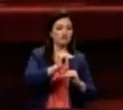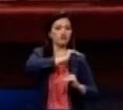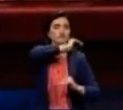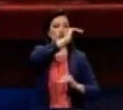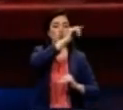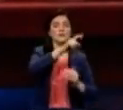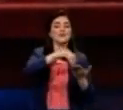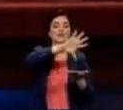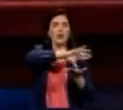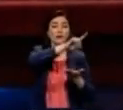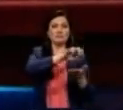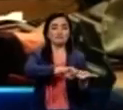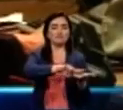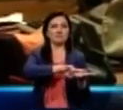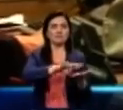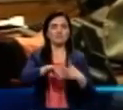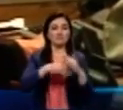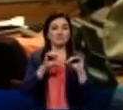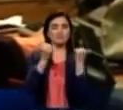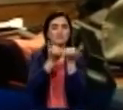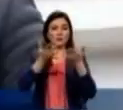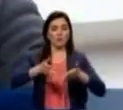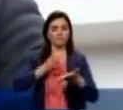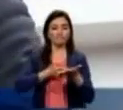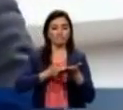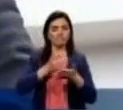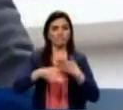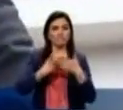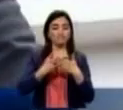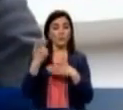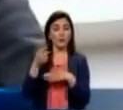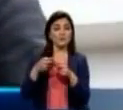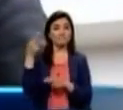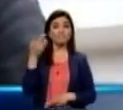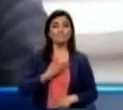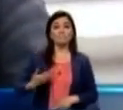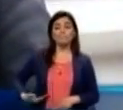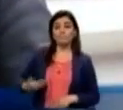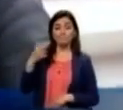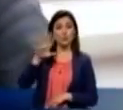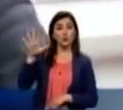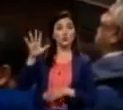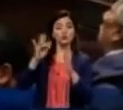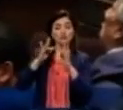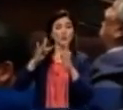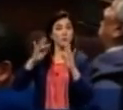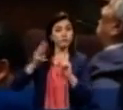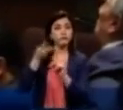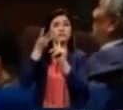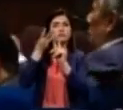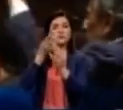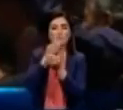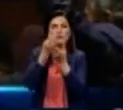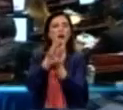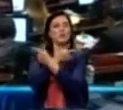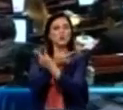Aquí trascendió que los legisladores están analizando los recientes pronunciamientos del expresidente Rafael Correa en sus redes sociales sobre el